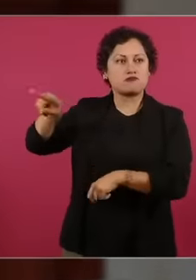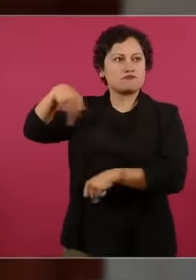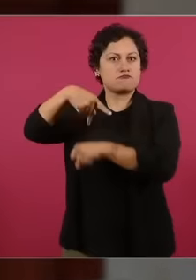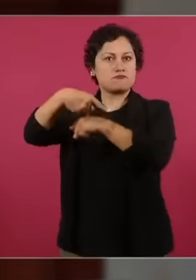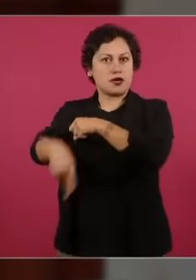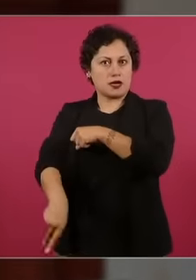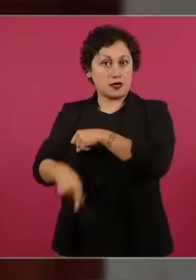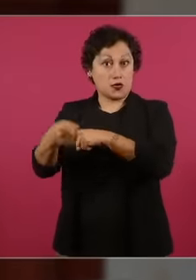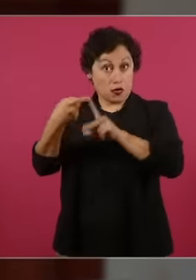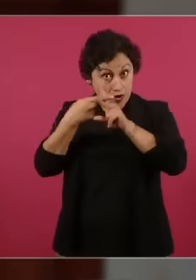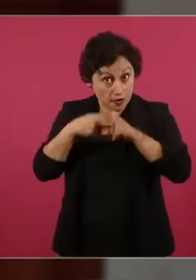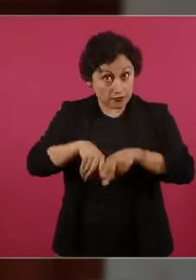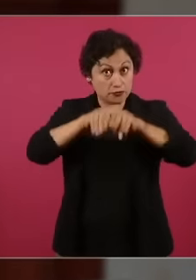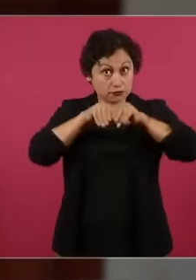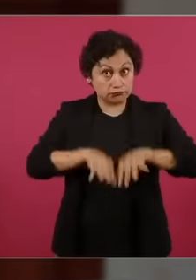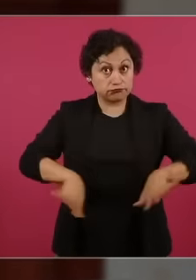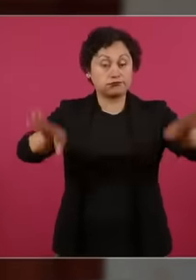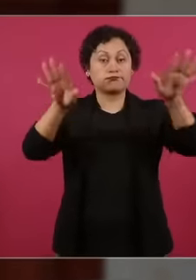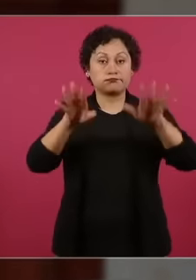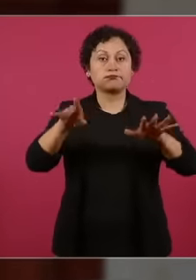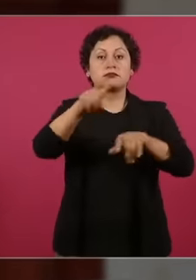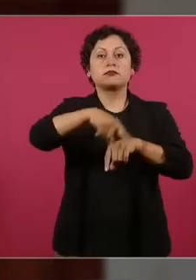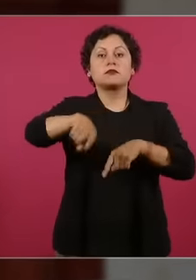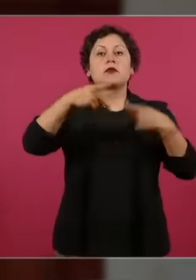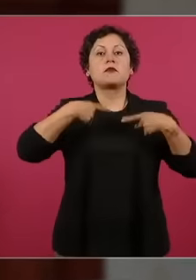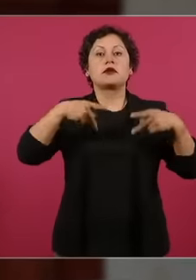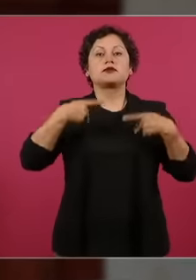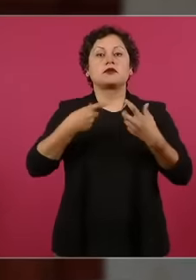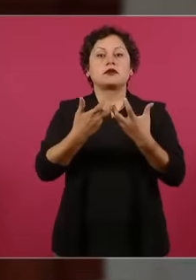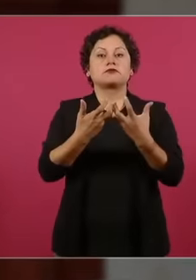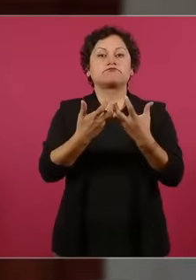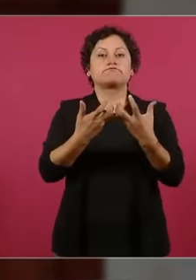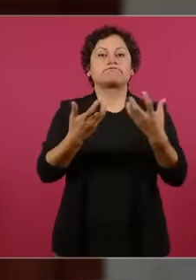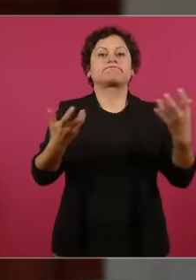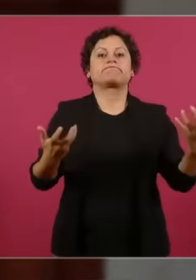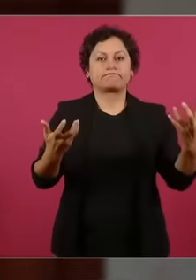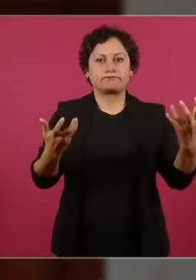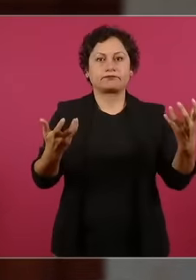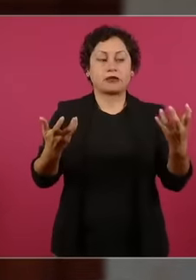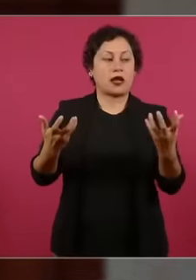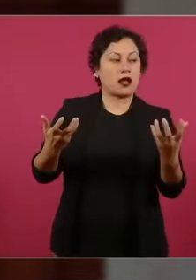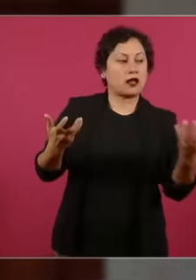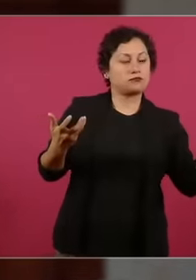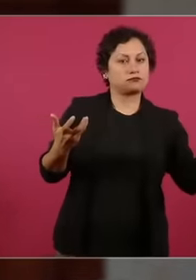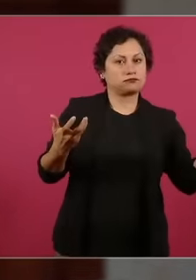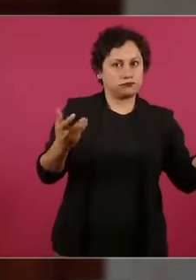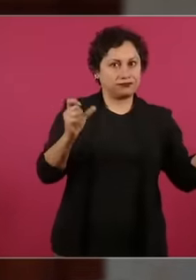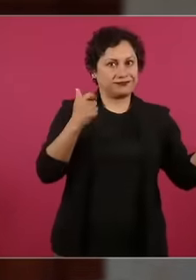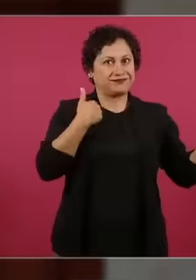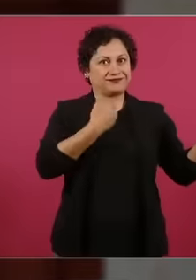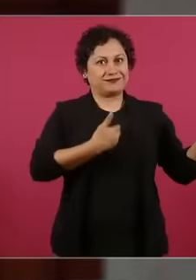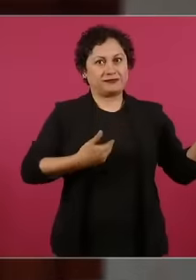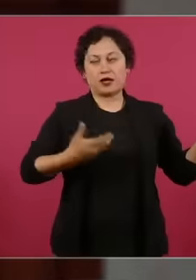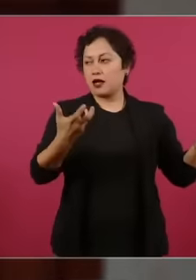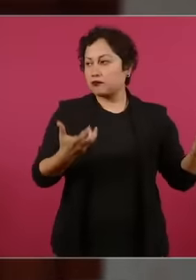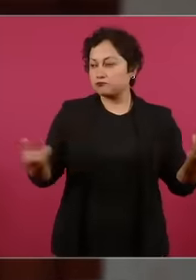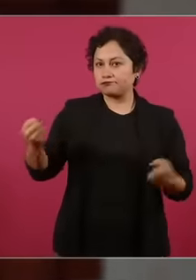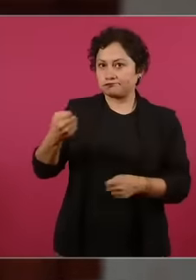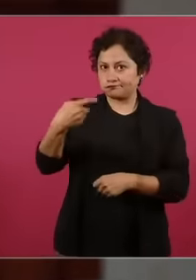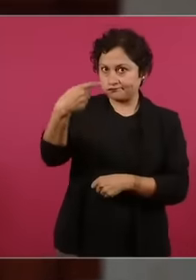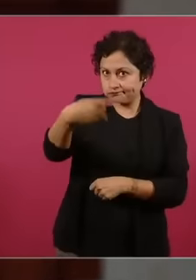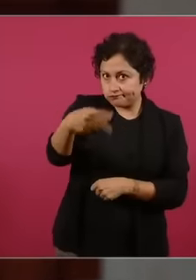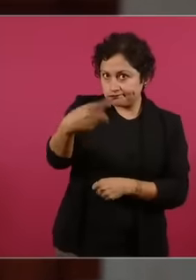partir la sociedad, unos con usted y otros con ellos. Y hasta en Reforma, me acuerdo yo que estaban todos